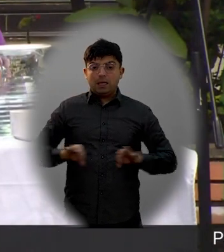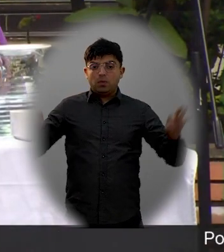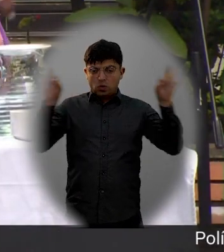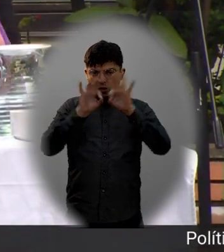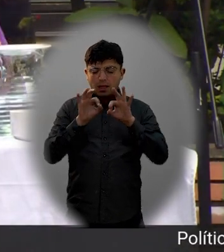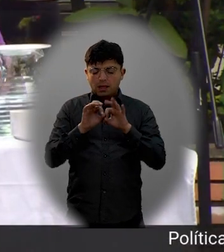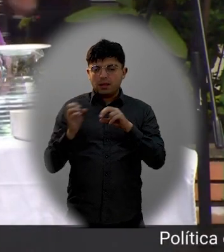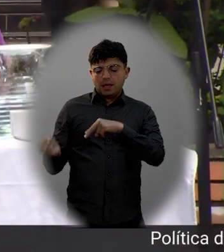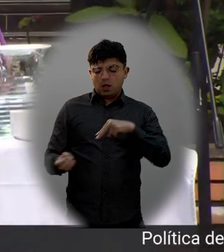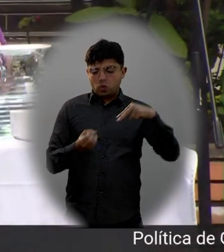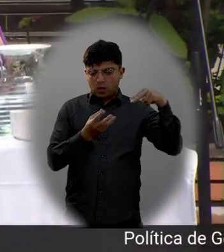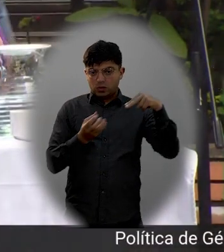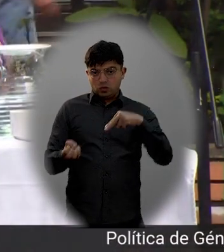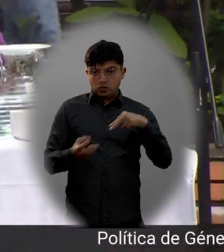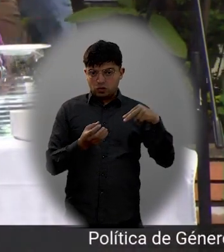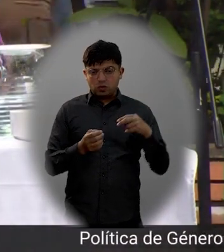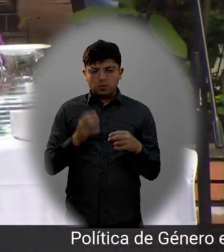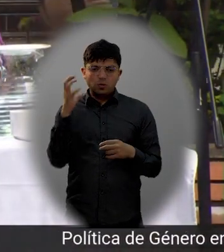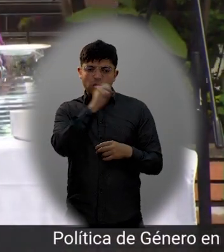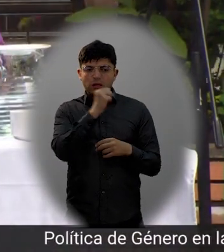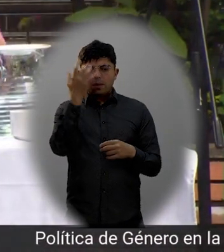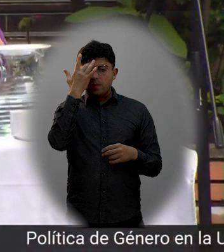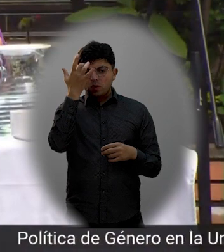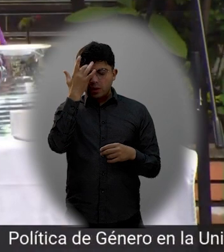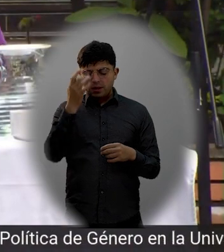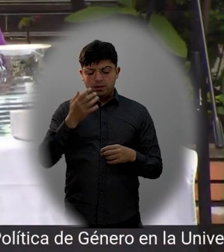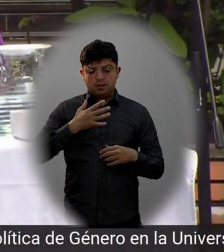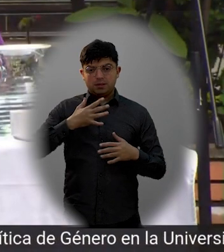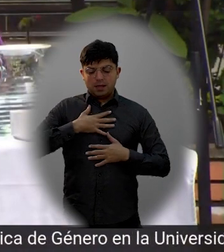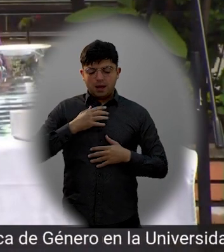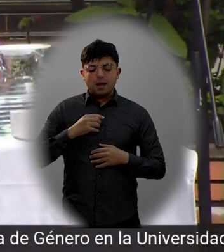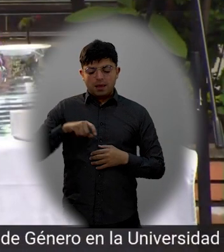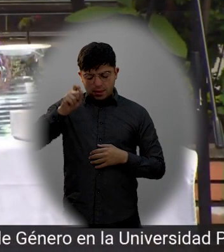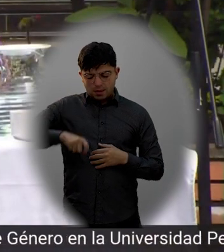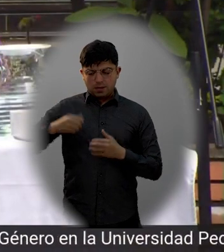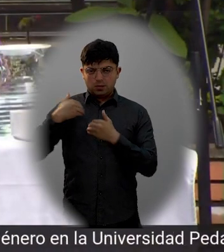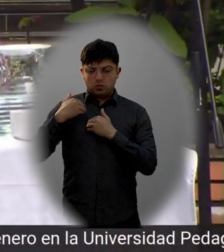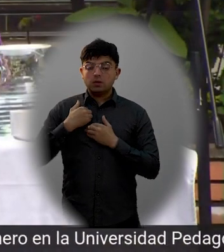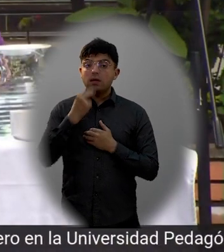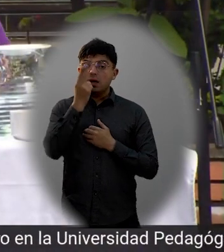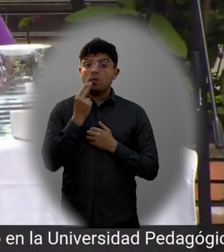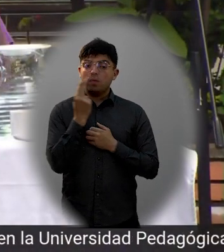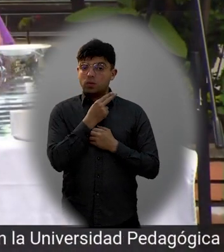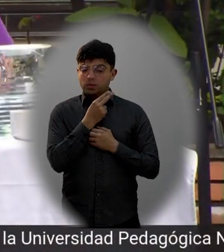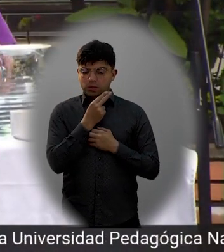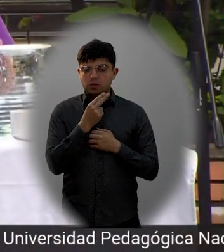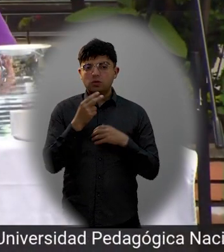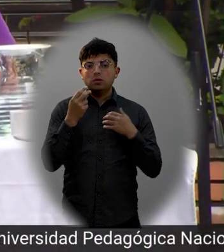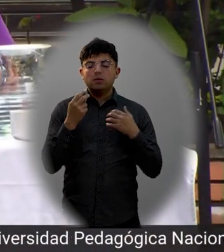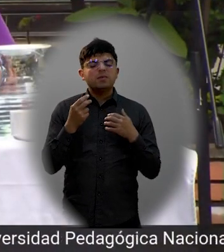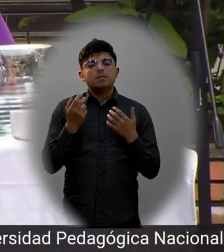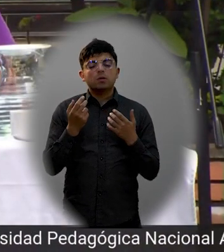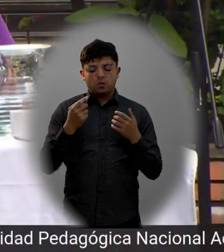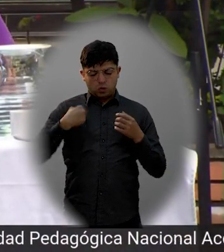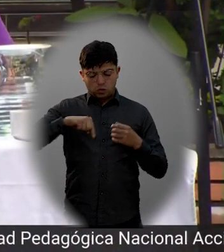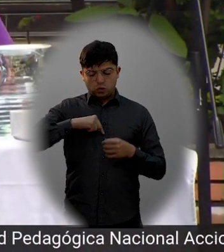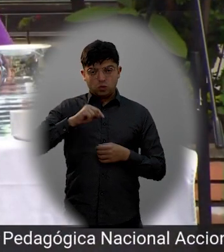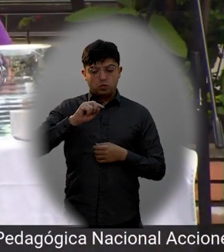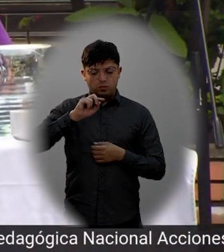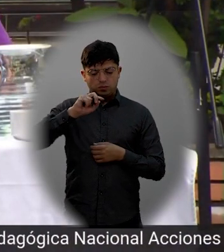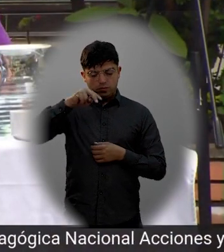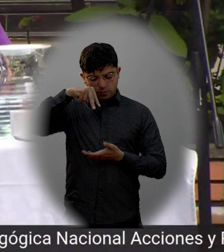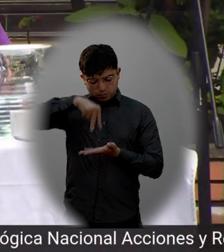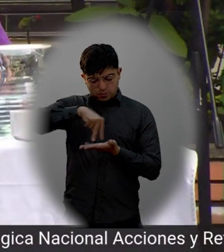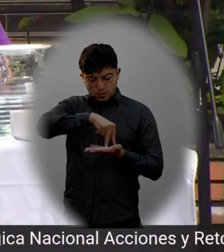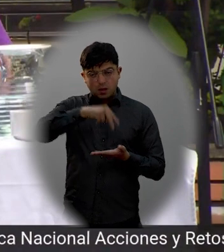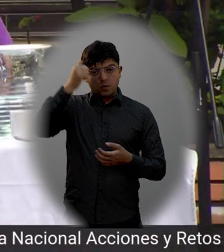importante en la educación, precisamente porque es nuestro deber y nuestro compromiso reposicionarnos como maestros y